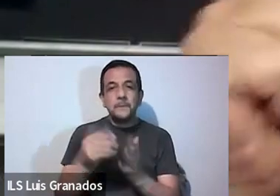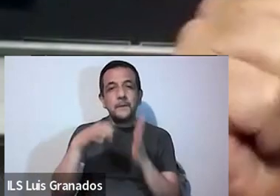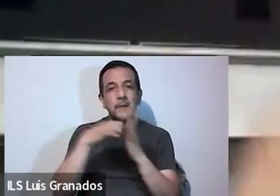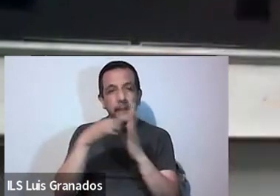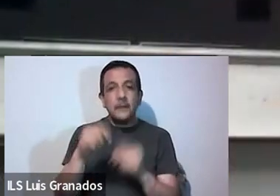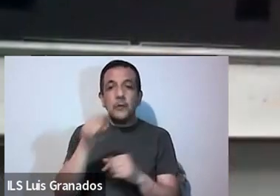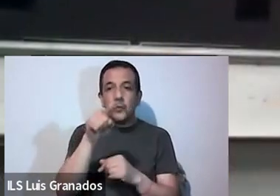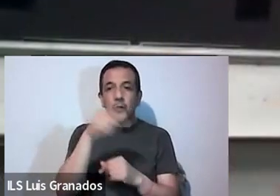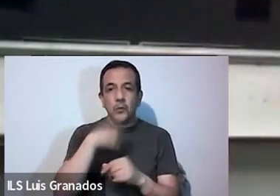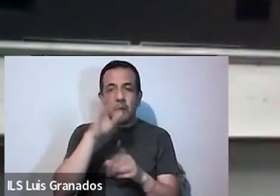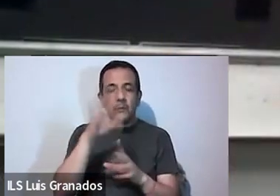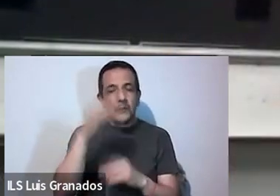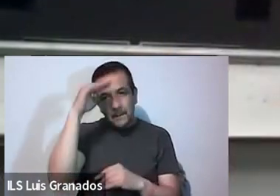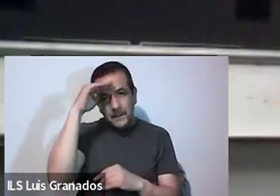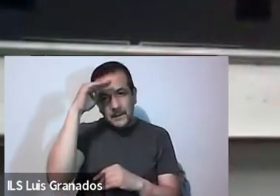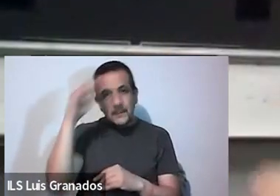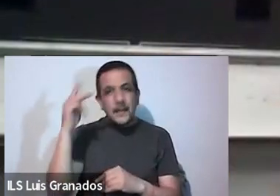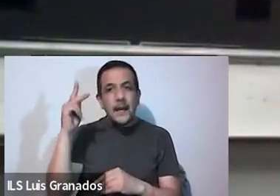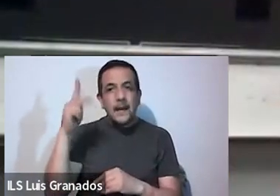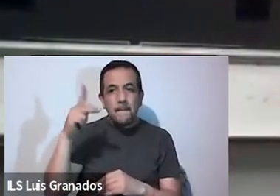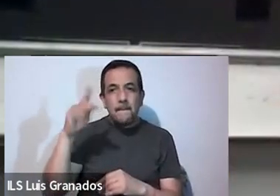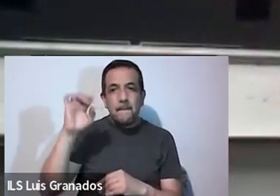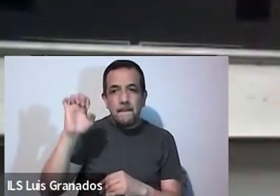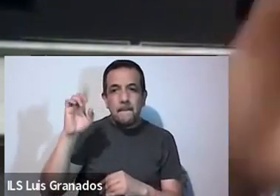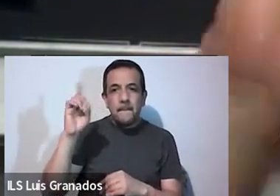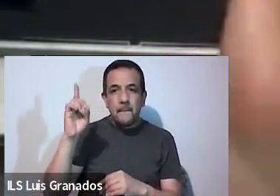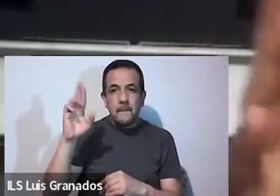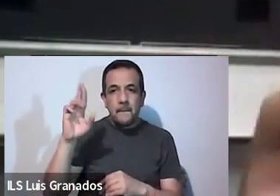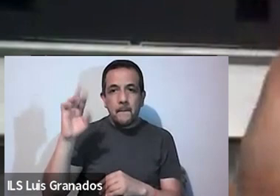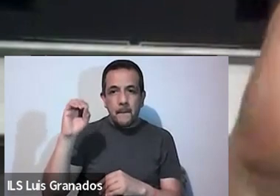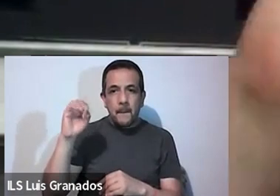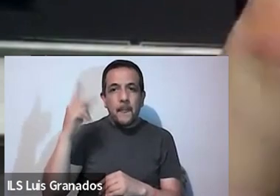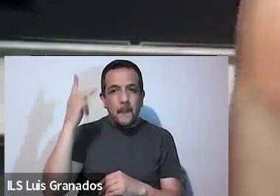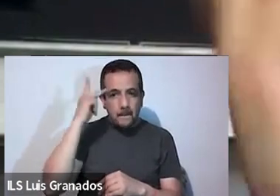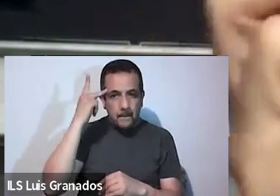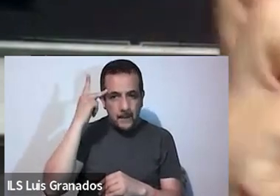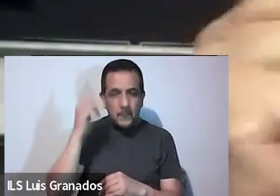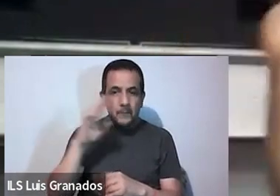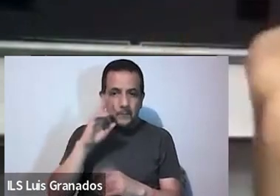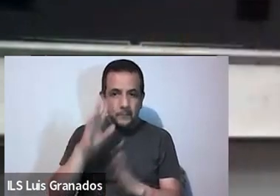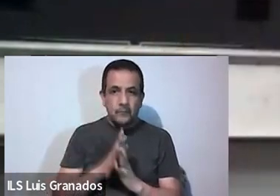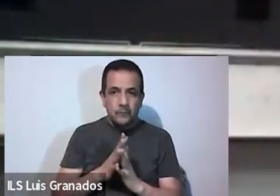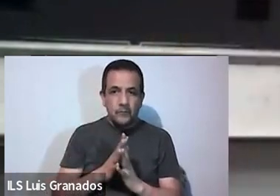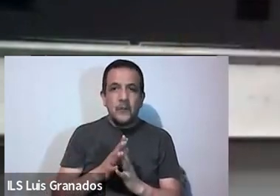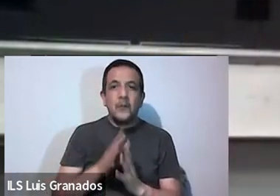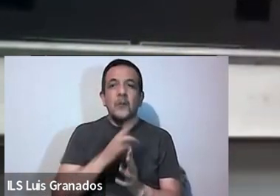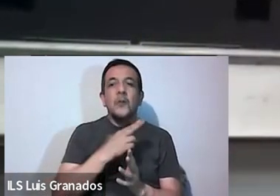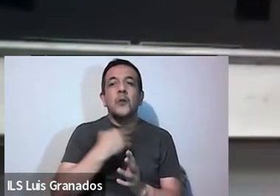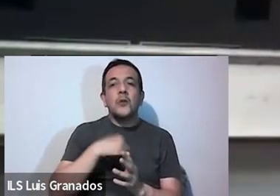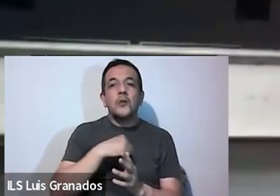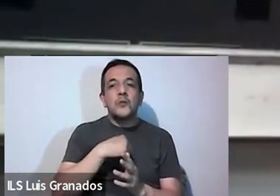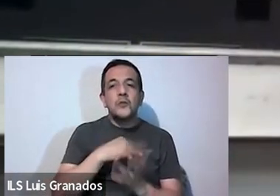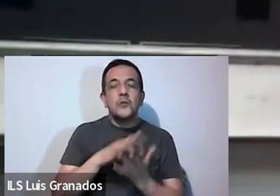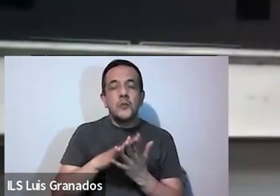de Pedro. Y fíjate lo que le pasa a Pedro, volviendo a estas reflexiones sobre la